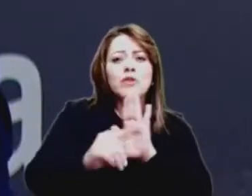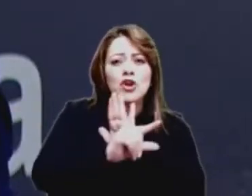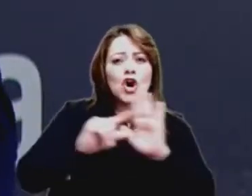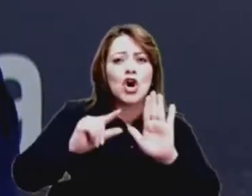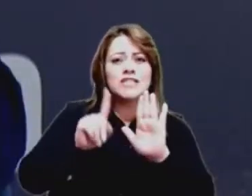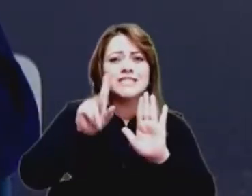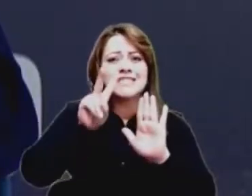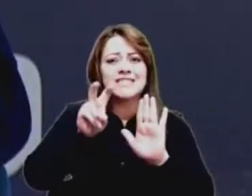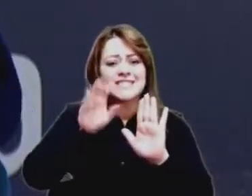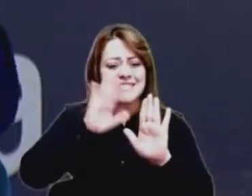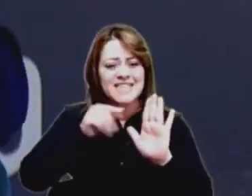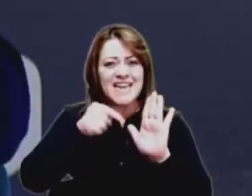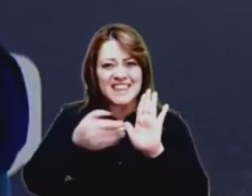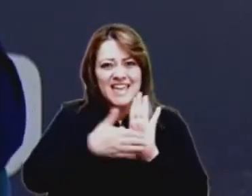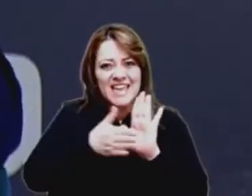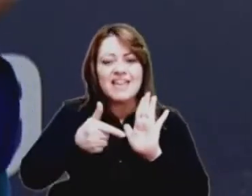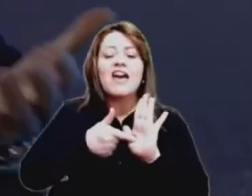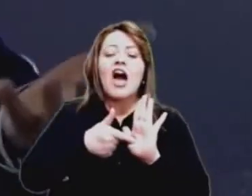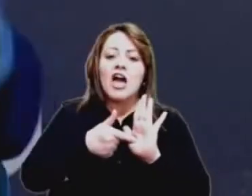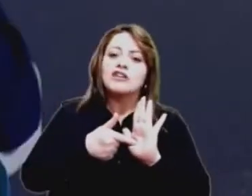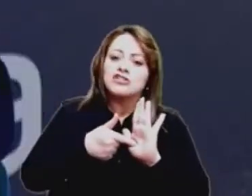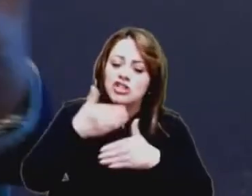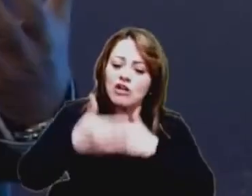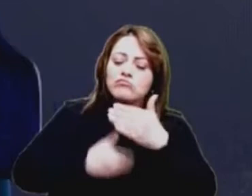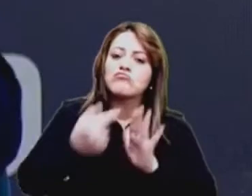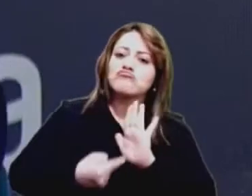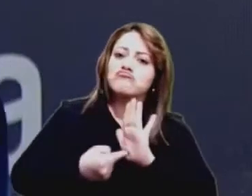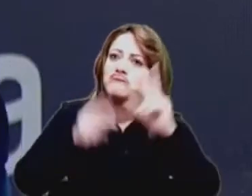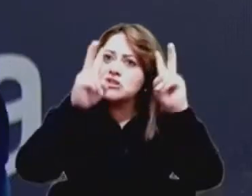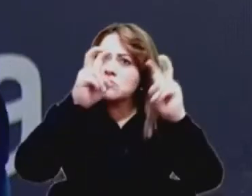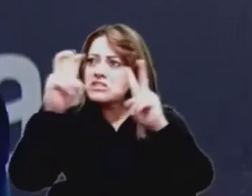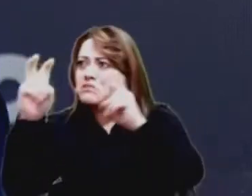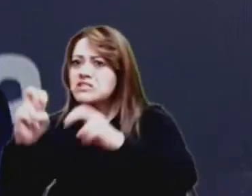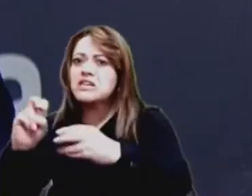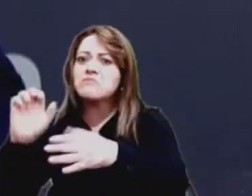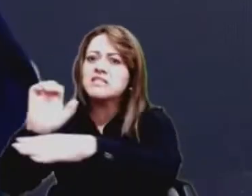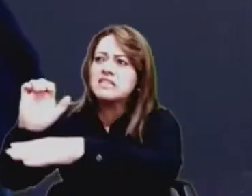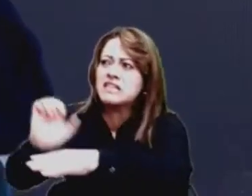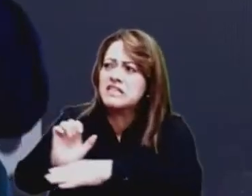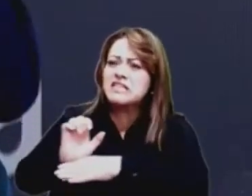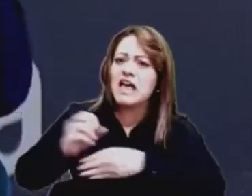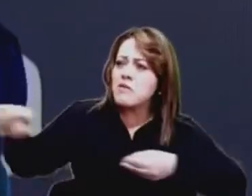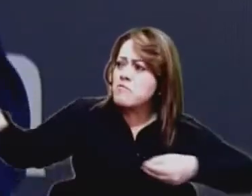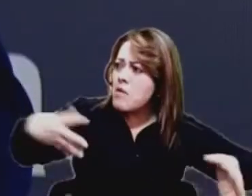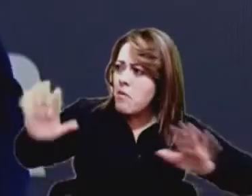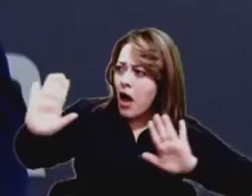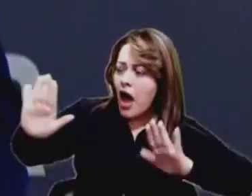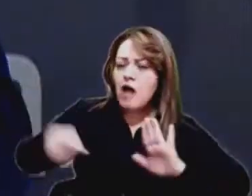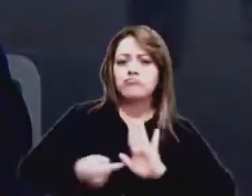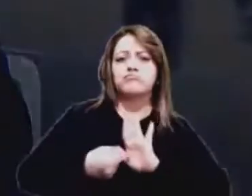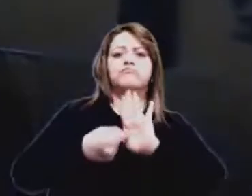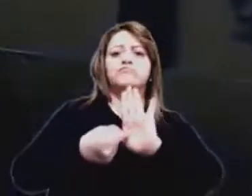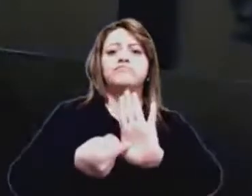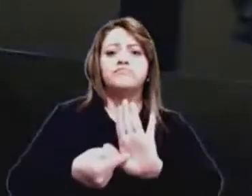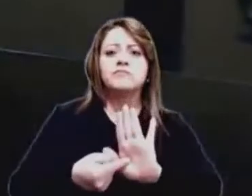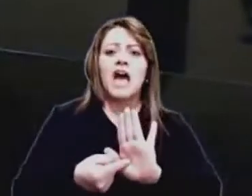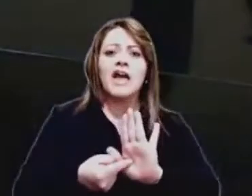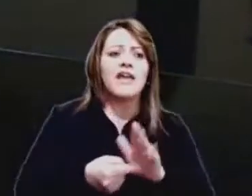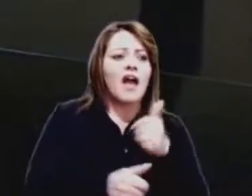consulta presentando los temas de la mano de las entidades enfrentadas y planteando nuestras posiciones